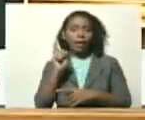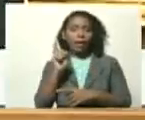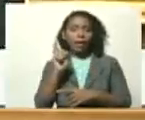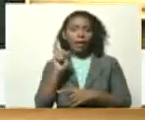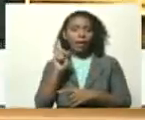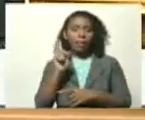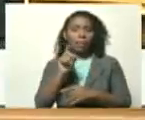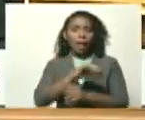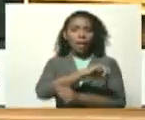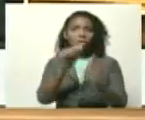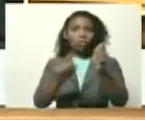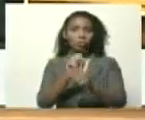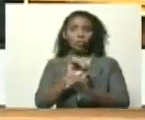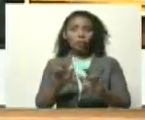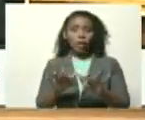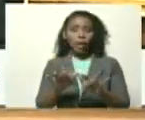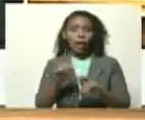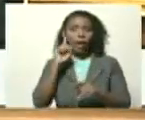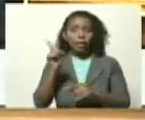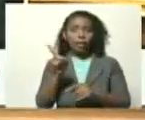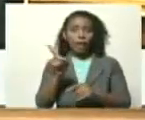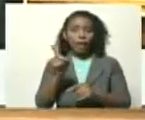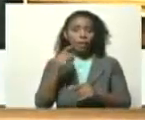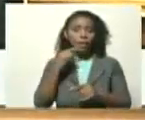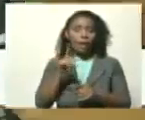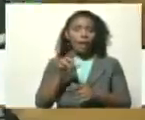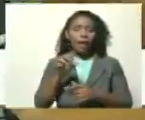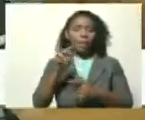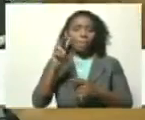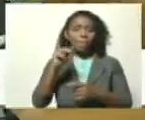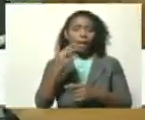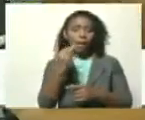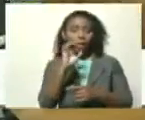Mariel Villarruel, correcto. Villarruel.